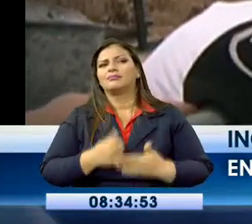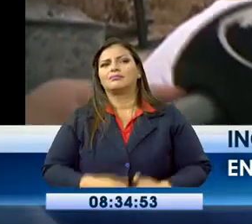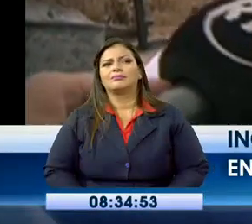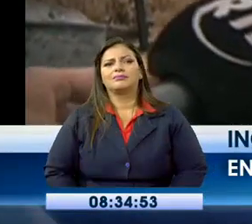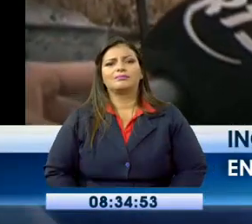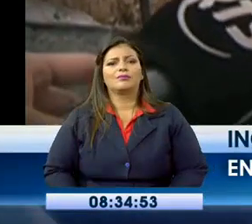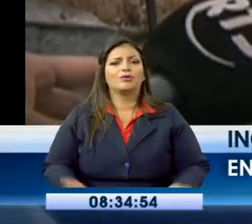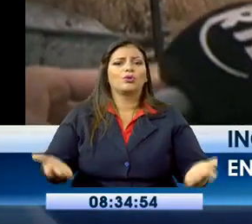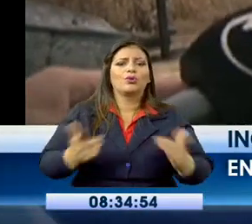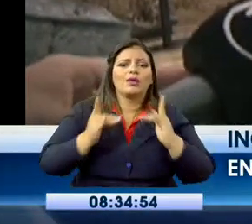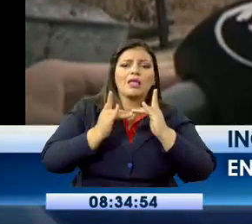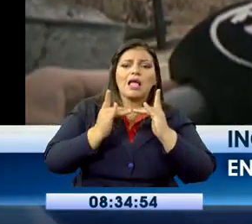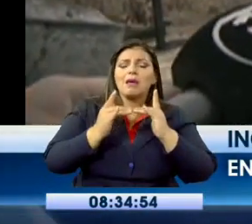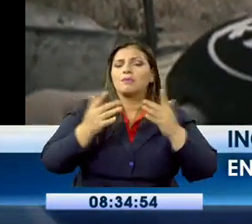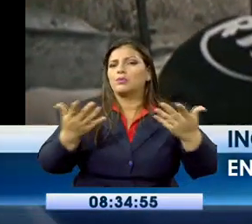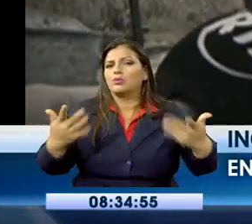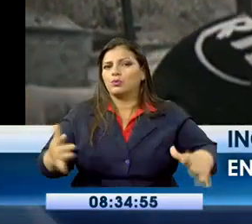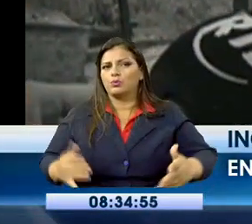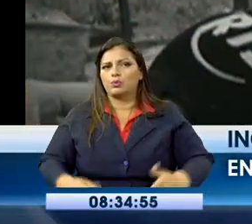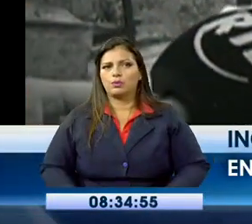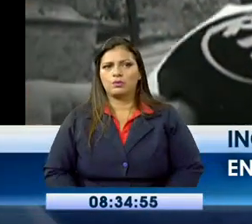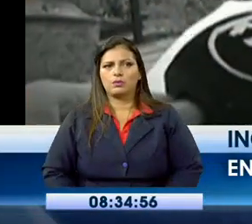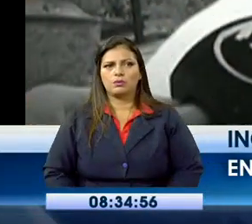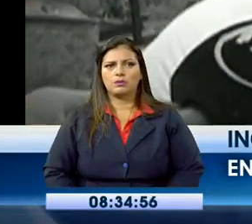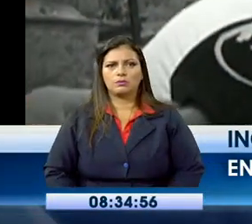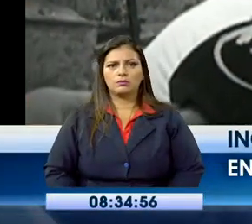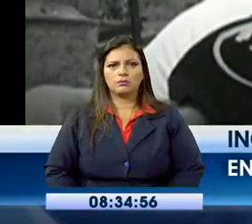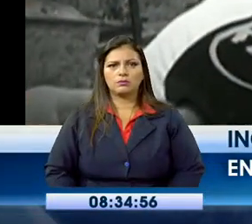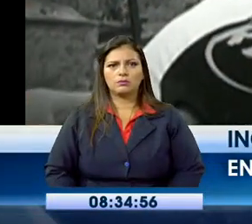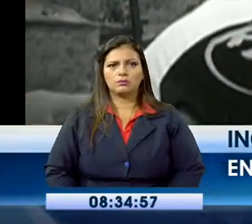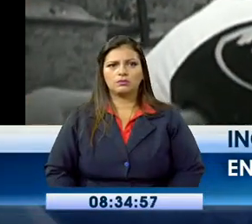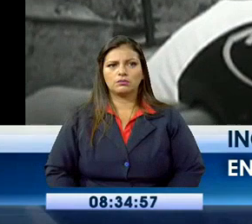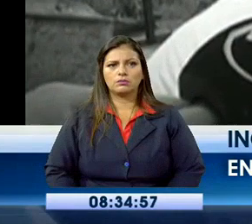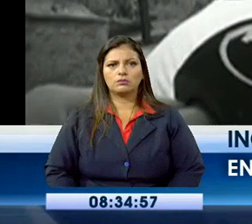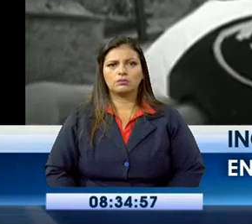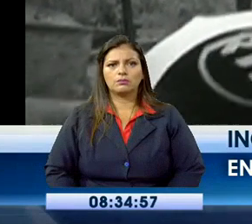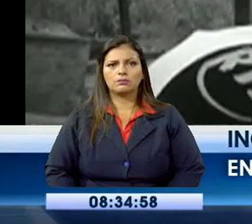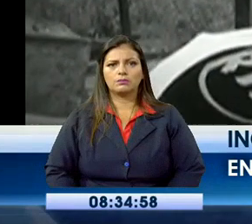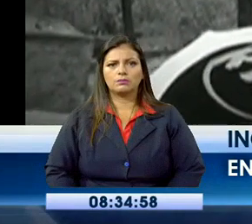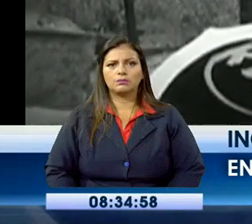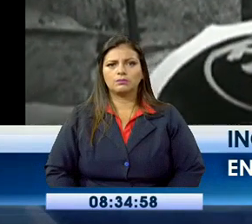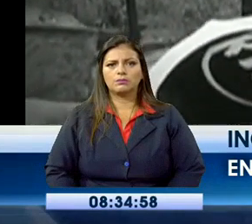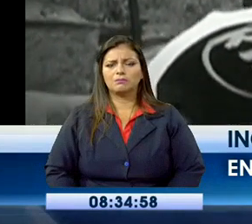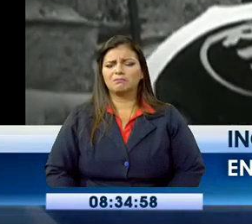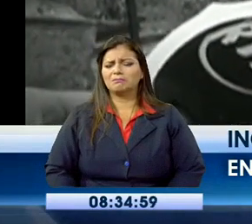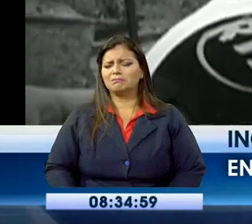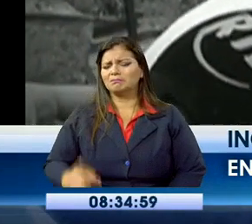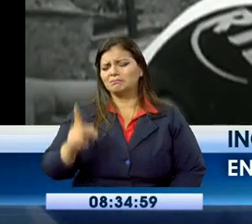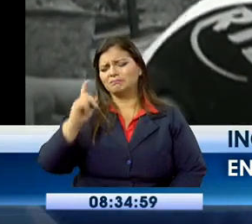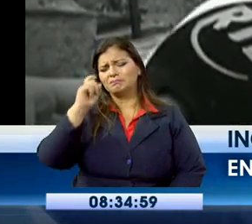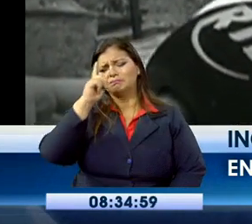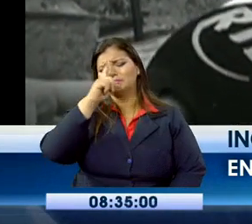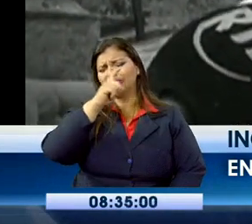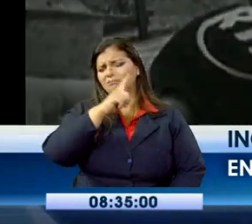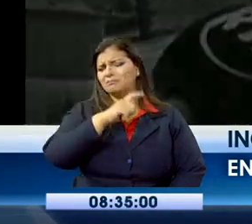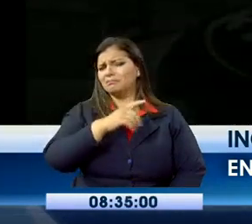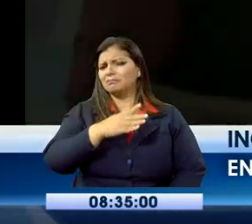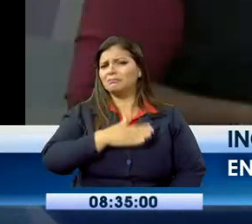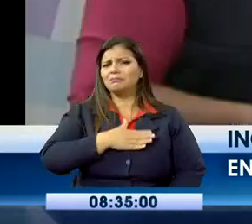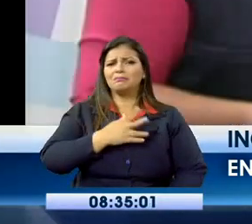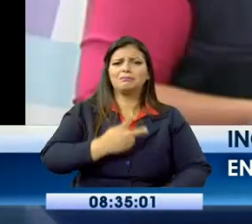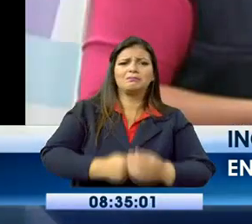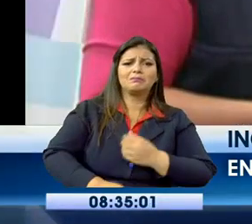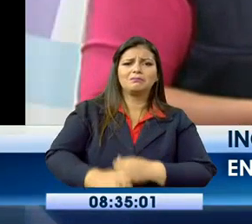tienen donde dormir, donde primero nos toca y nos quedamos. Y la verdad que es terrible ver a mis hijos así, mis